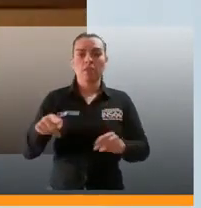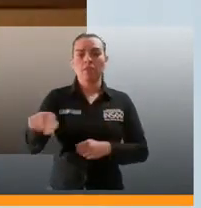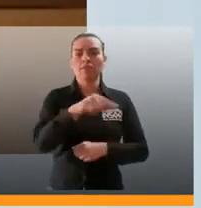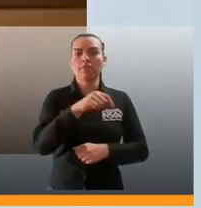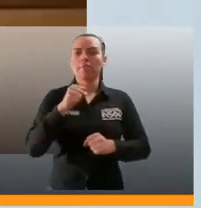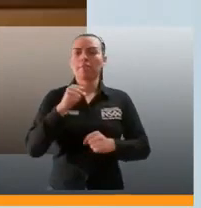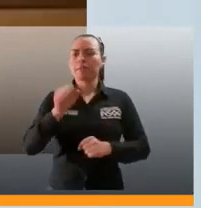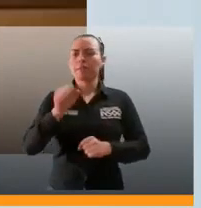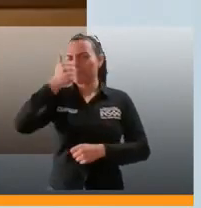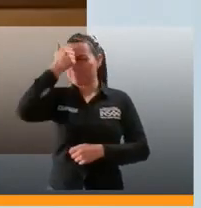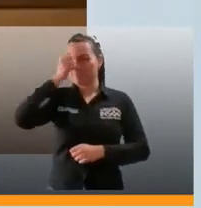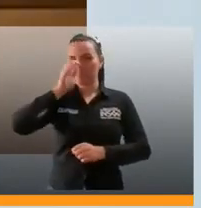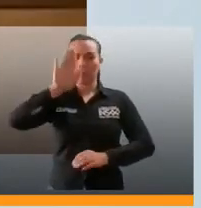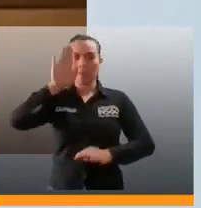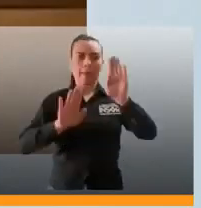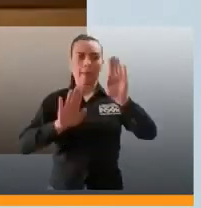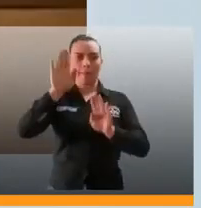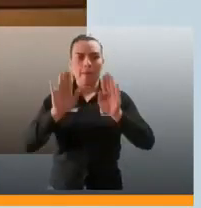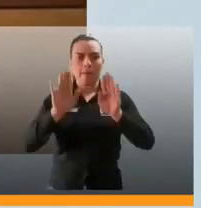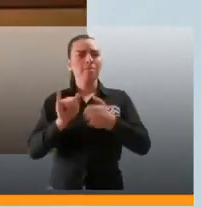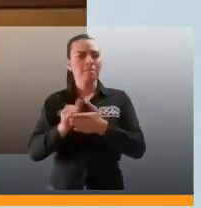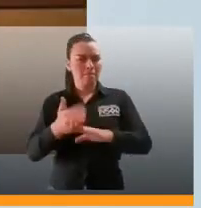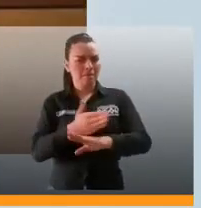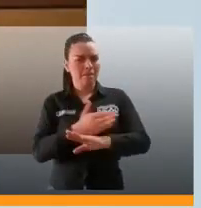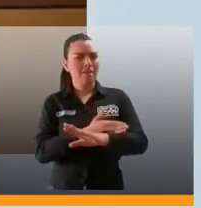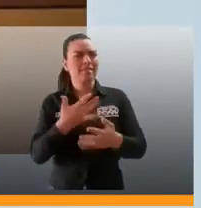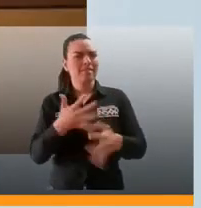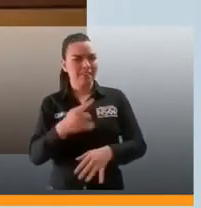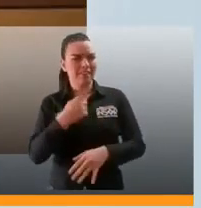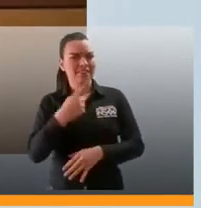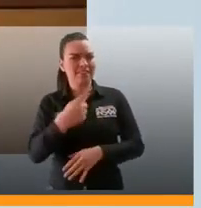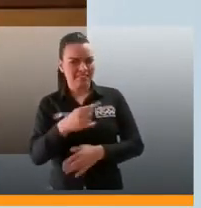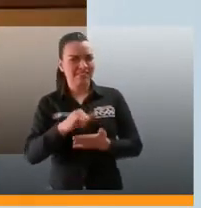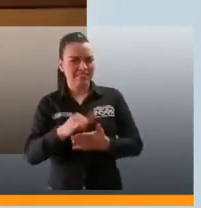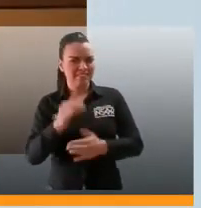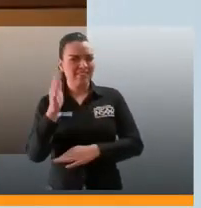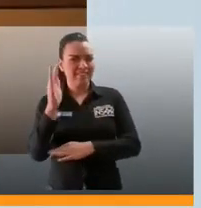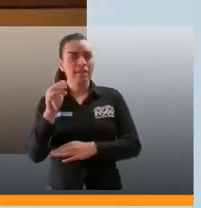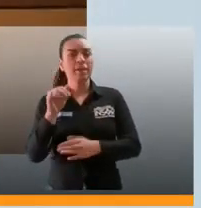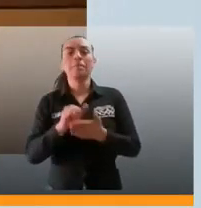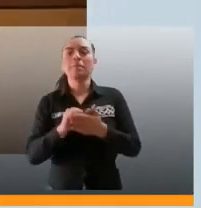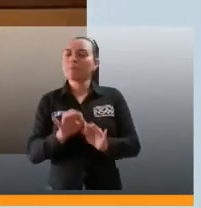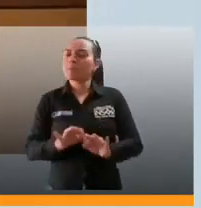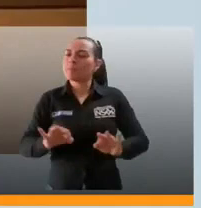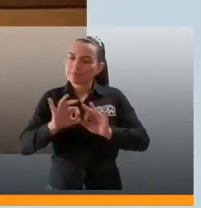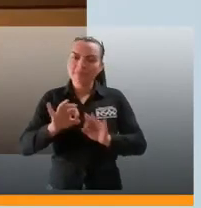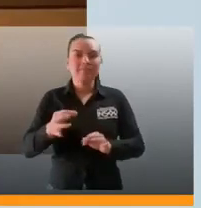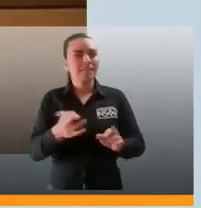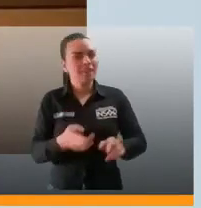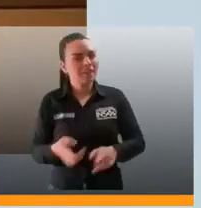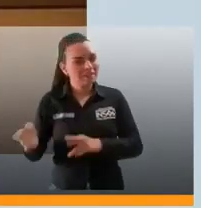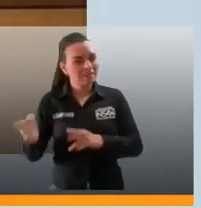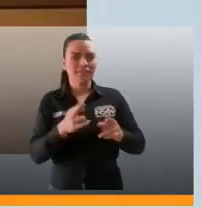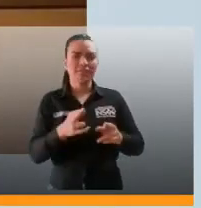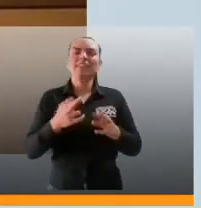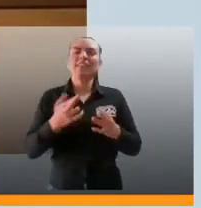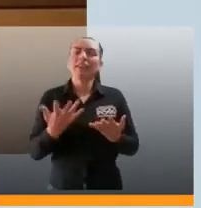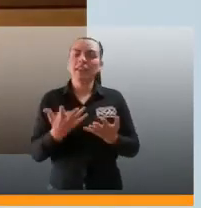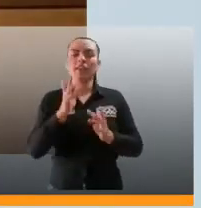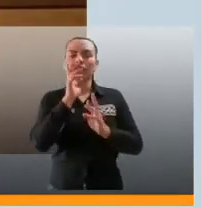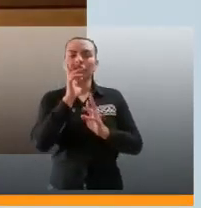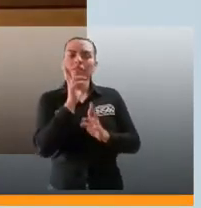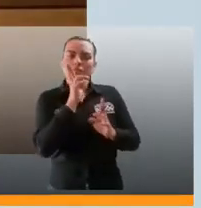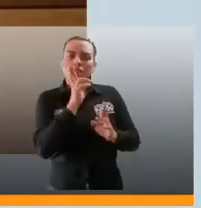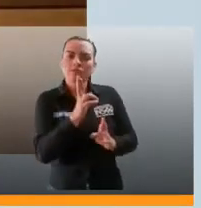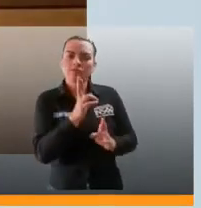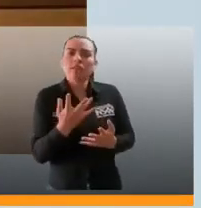largo de este panel, pero yo creo que hay que seguir recalcando en eso, desde conocer a nuestros estudiantes, su contexto. No es lo